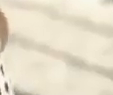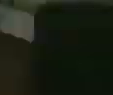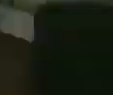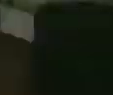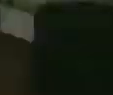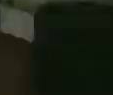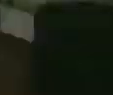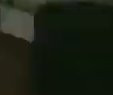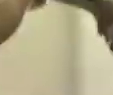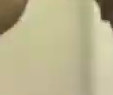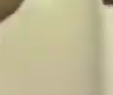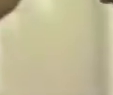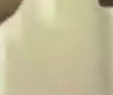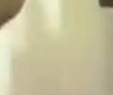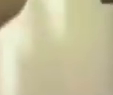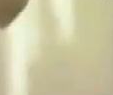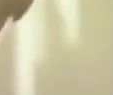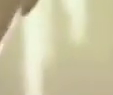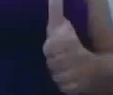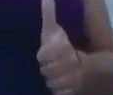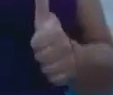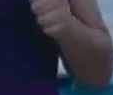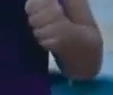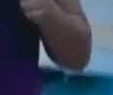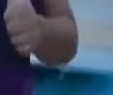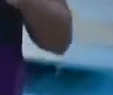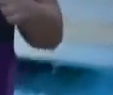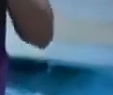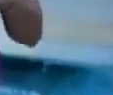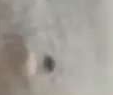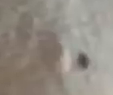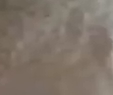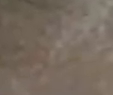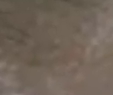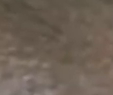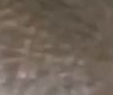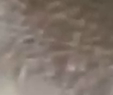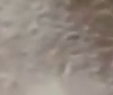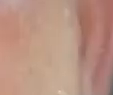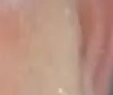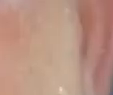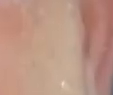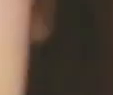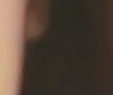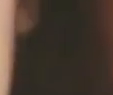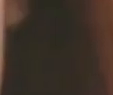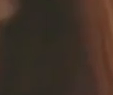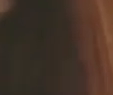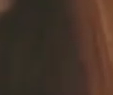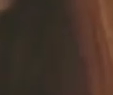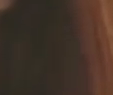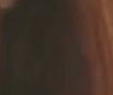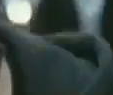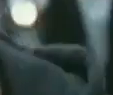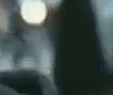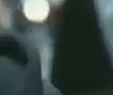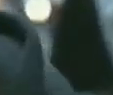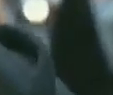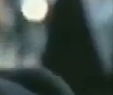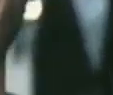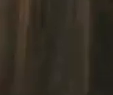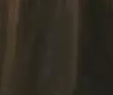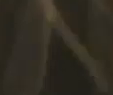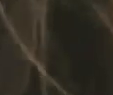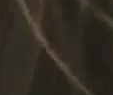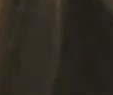porvenir. Hoy tenemos la gran oportunidad de formar parte de este proceso que nos une a todos. Un proceso que